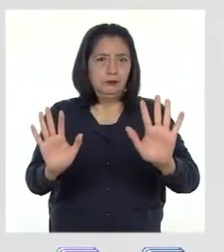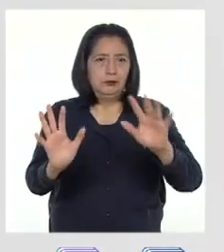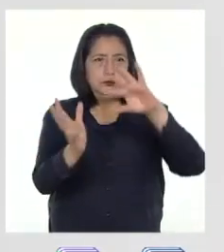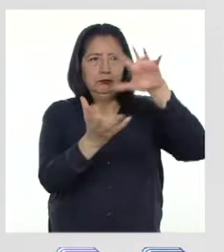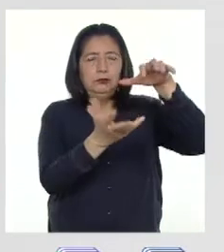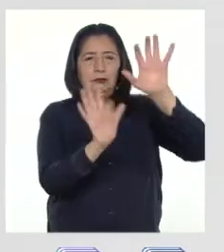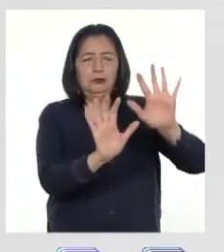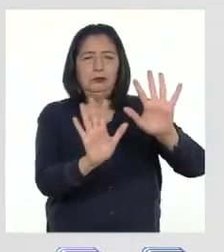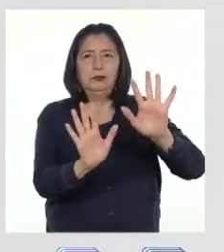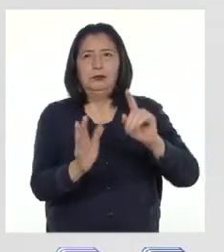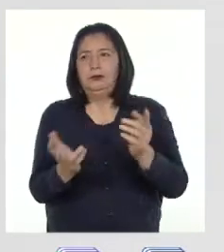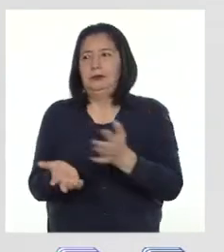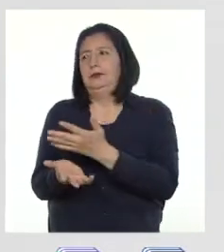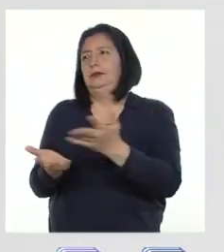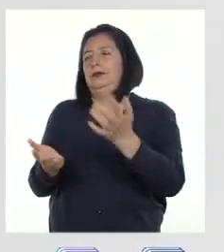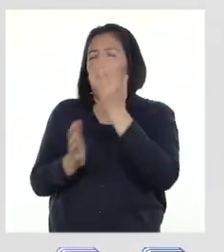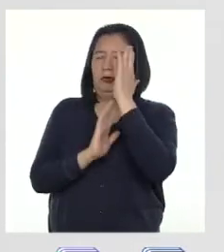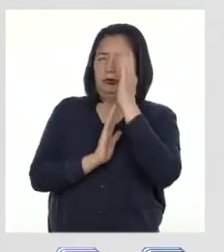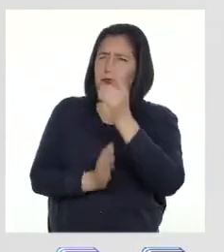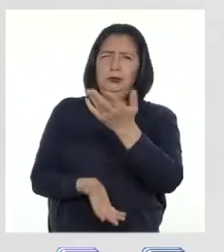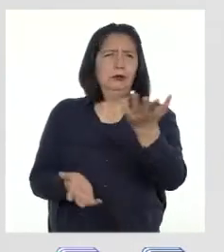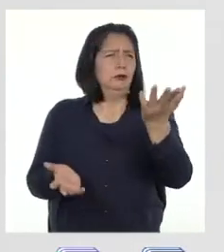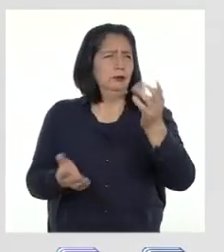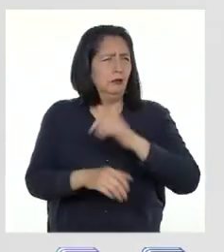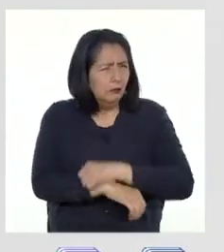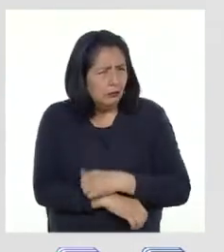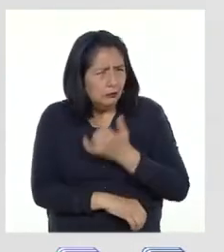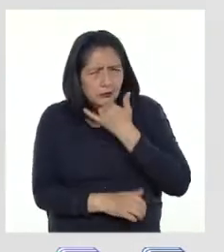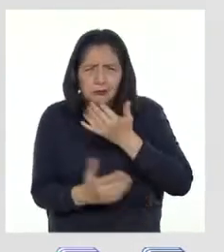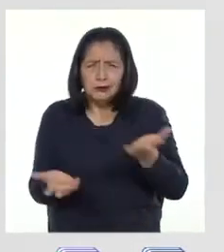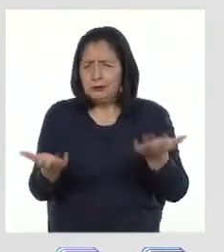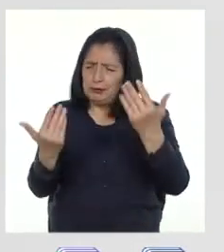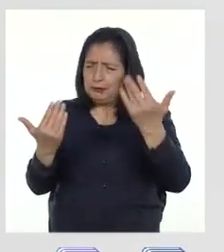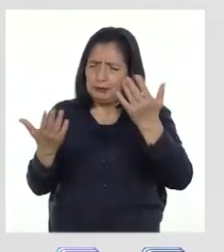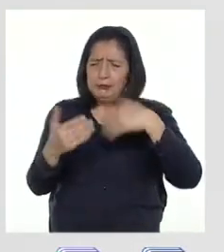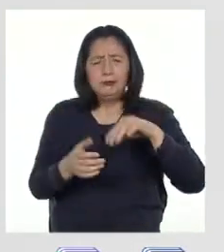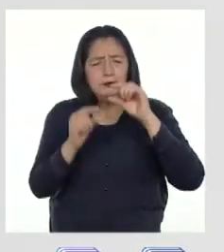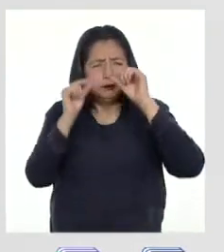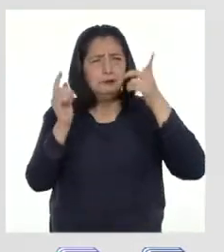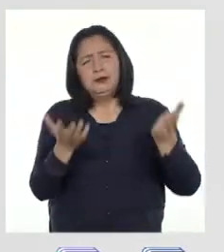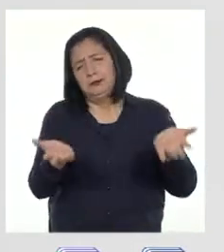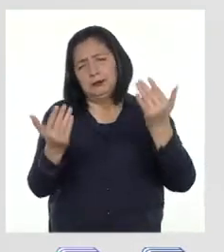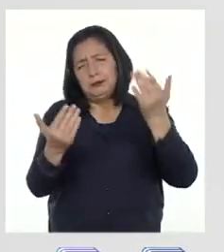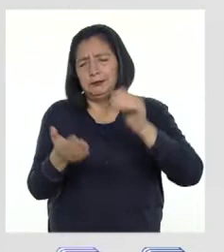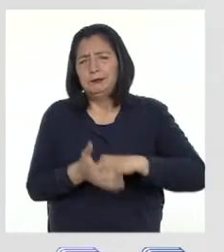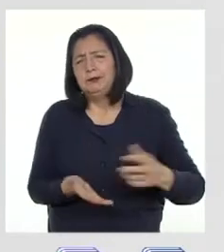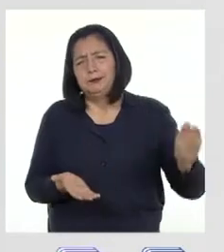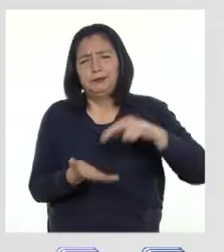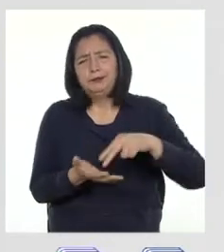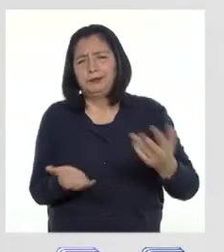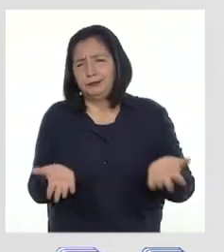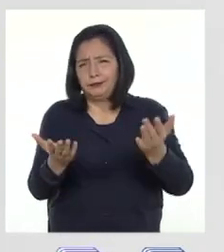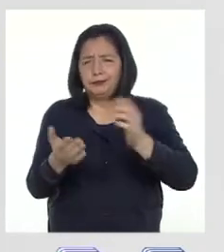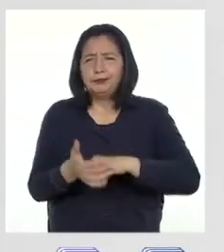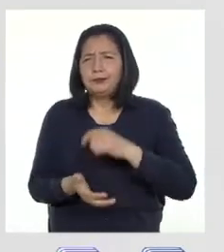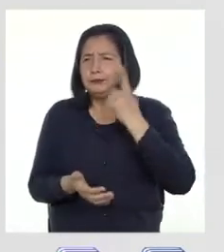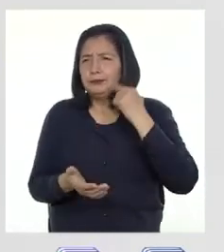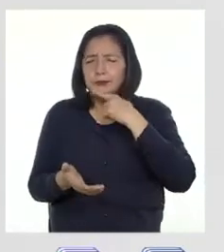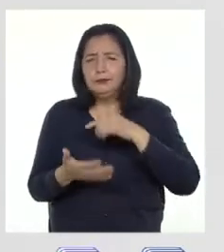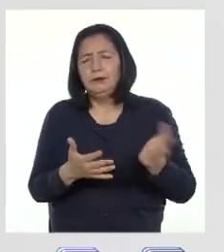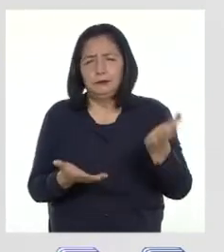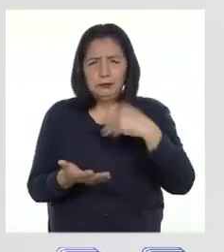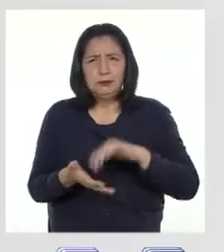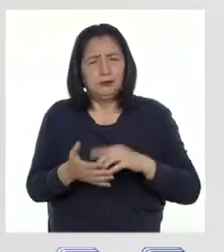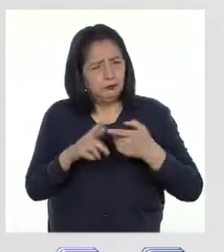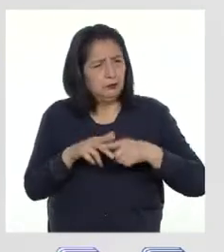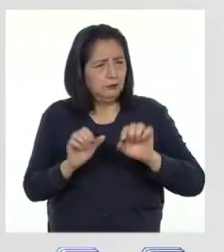mundo. No, no puede ser, los veo dormidos todavía. ¿Qué cosa? Ah, no, vamos, a levantarse, a ponerse todos y todas de pie. Vamos, pongámonos